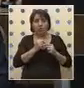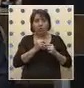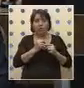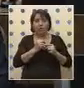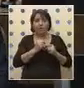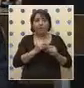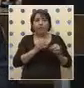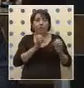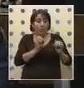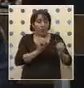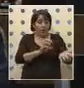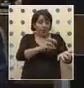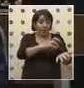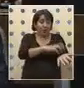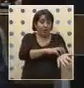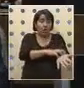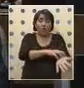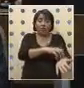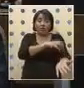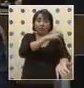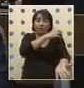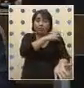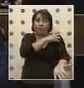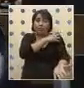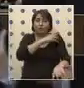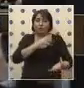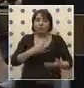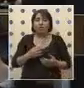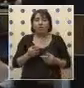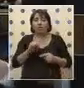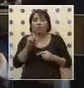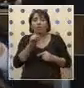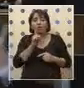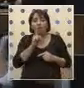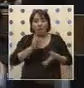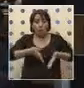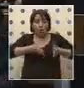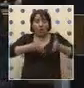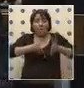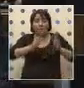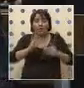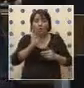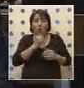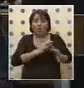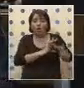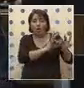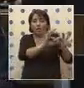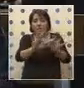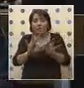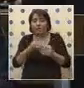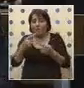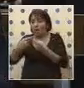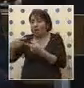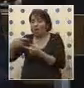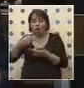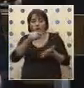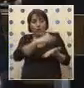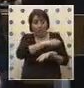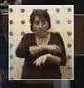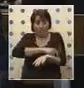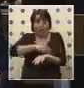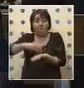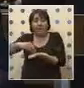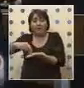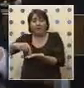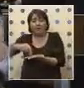a nosotros en zona extrema, particularmente en la región de Aysén. No tenemos camino, no tenemos conectividad con el resto del país y, si